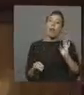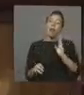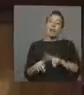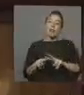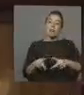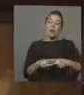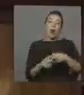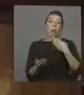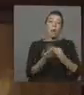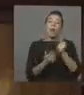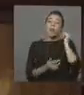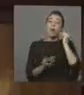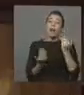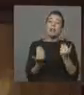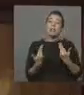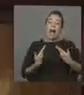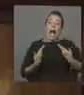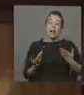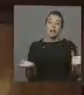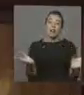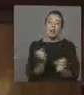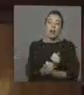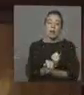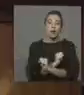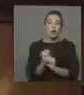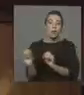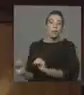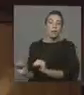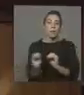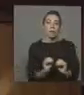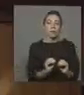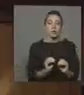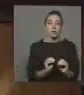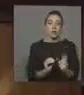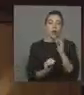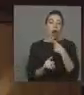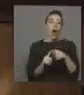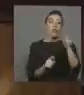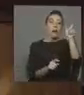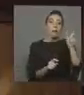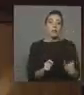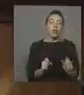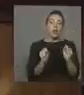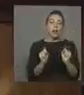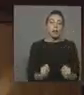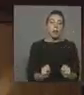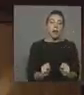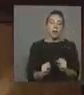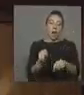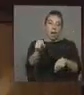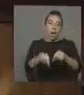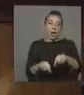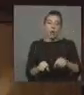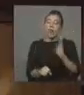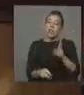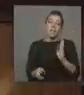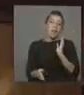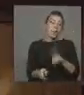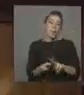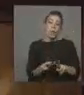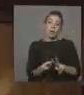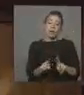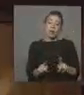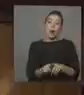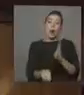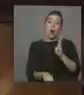del embarazo cuando la mujer requiera atención inmediata e impostergable y no exista otra persona que pueda realizarla. Igualmente se